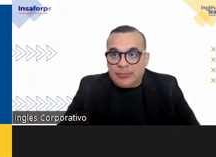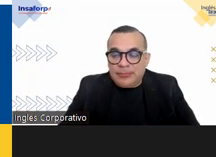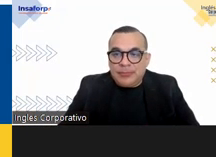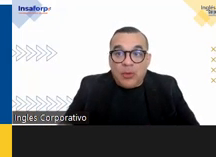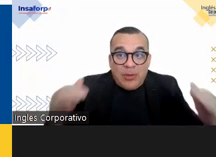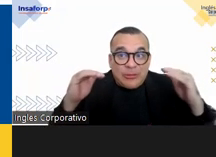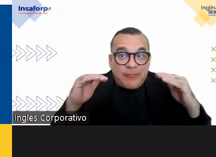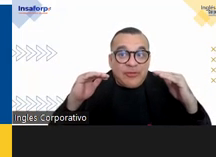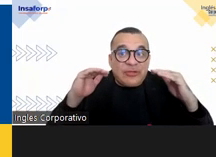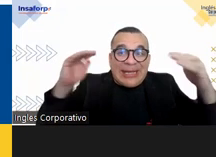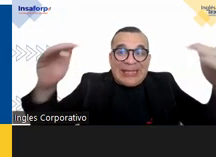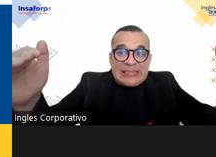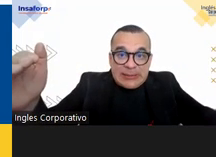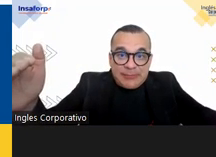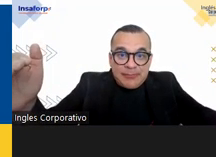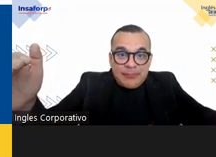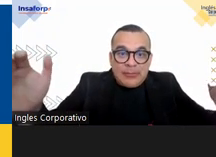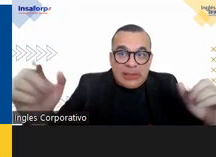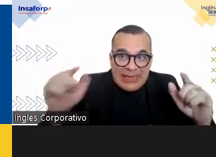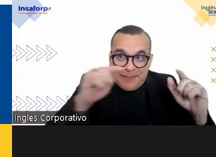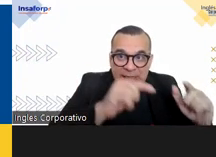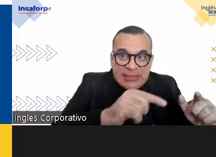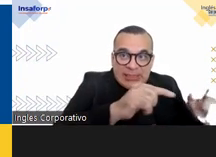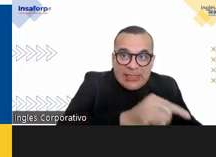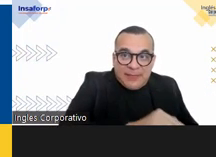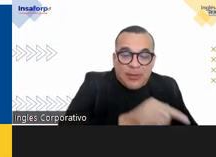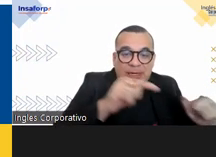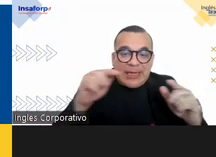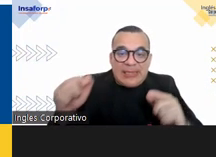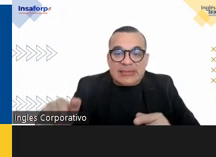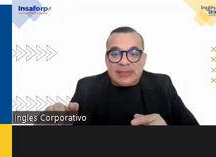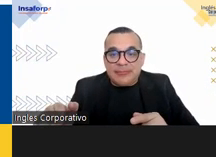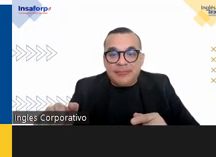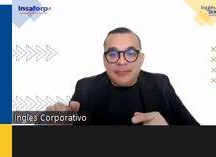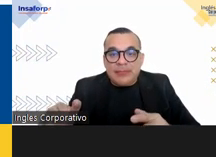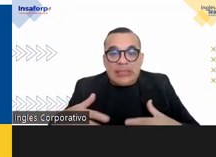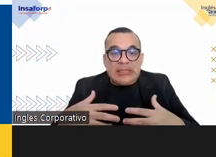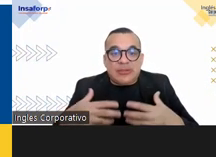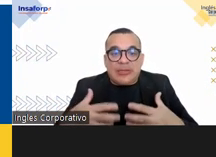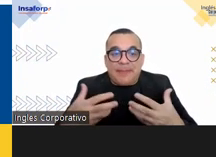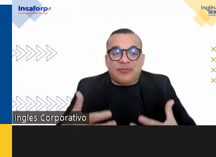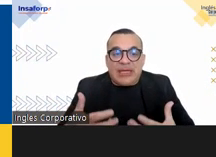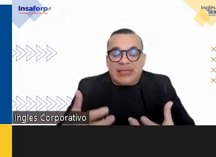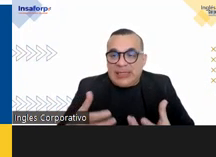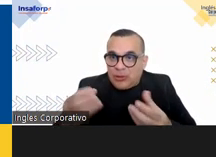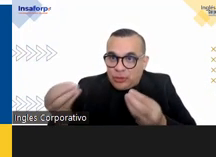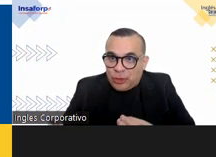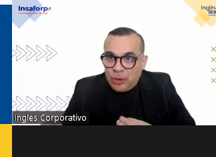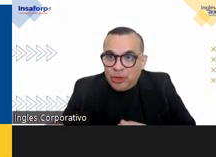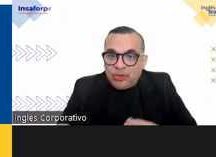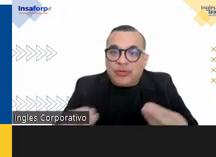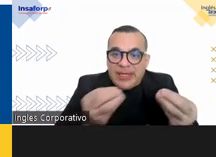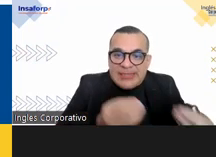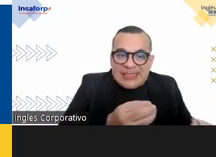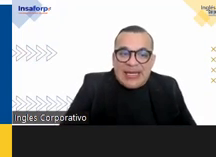programado. ¿Cuánto fue nuestro alcance? La meta tiene que ver con el alcance. Y son las personas que tienen